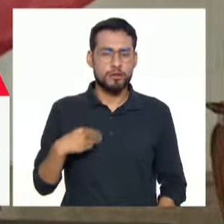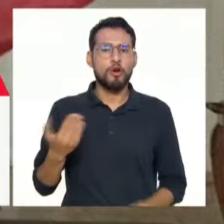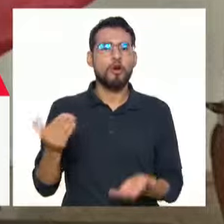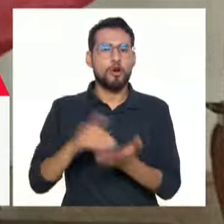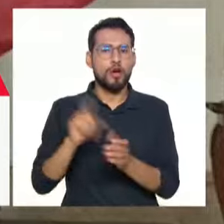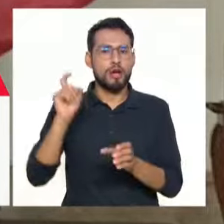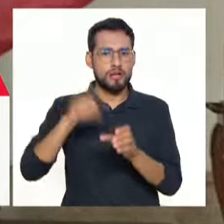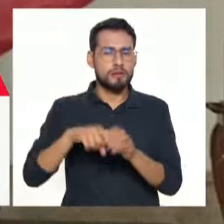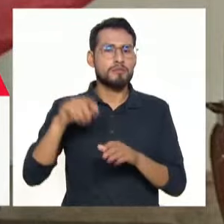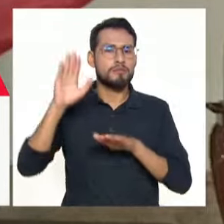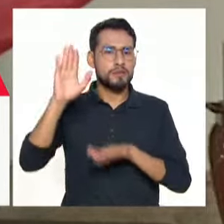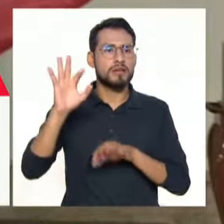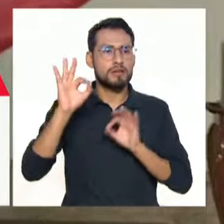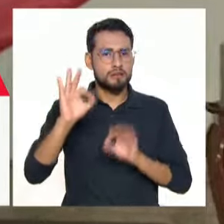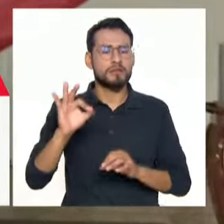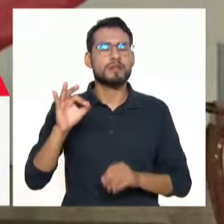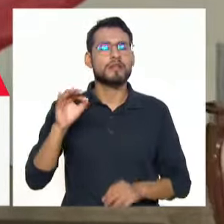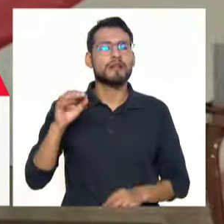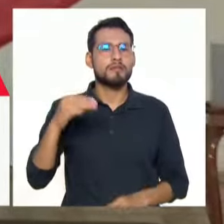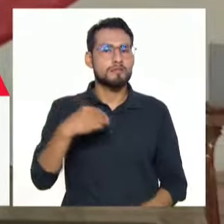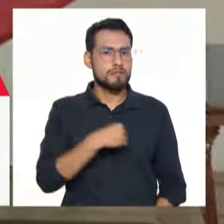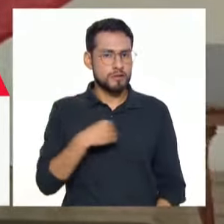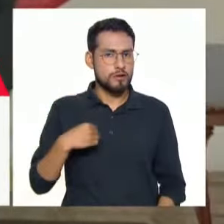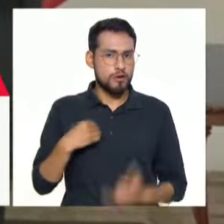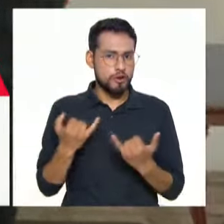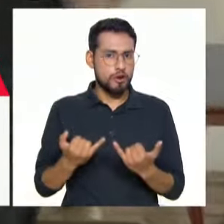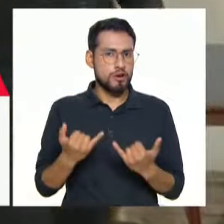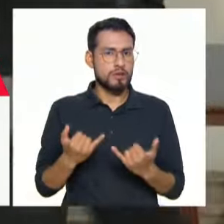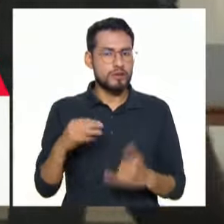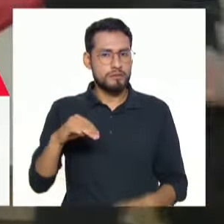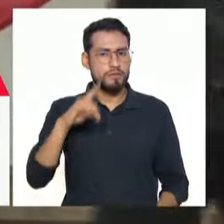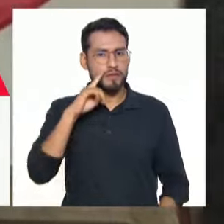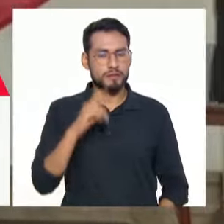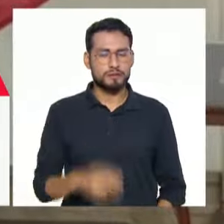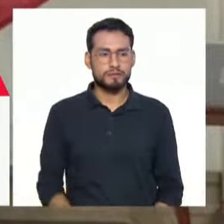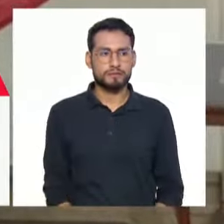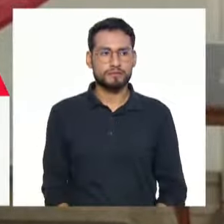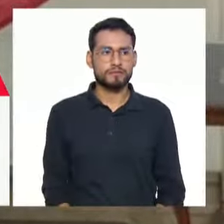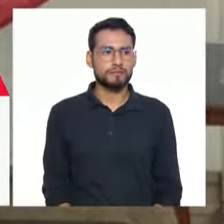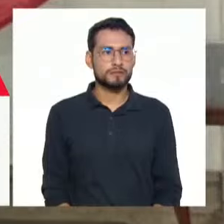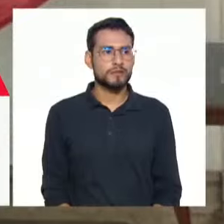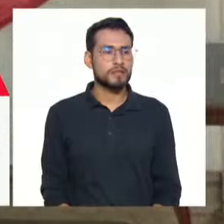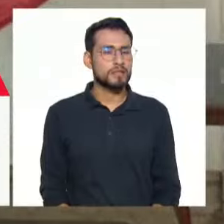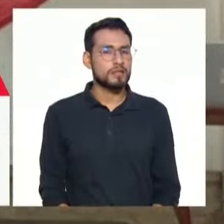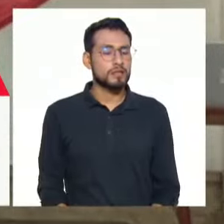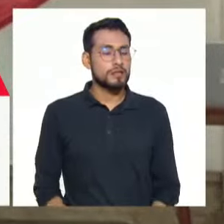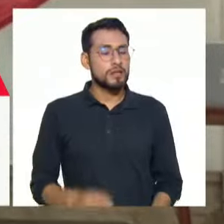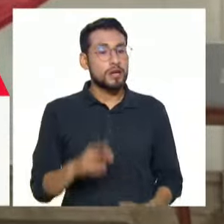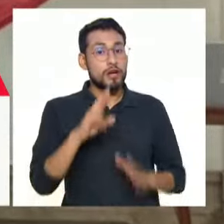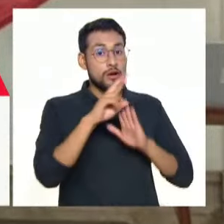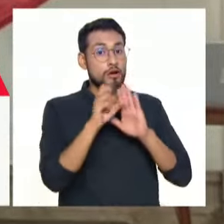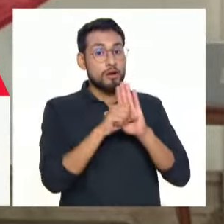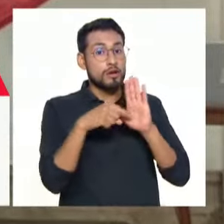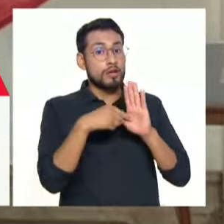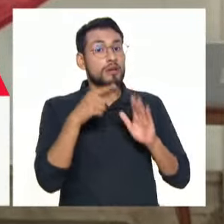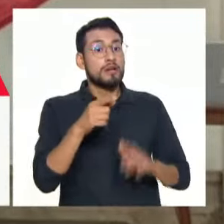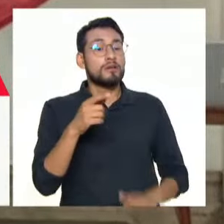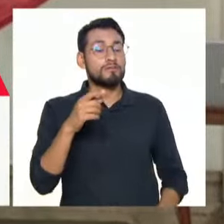nuevamente vuelve a juramentar en su cartera hoy, miércoles. Resolución Suprema número